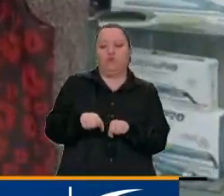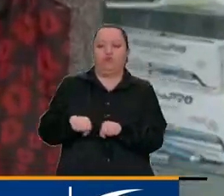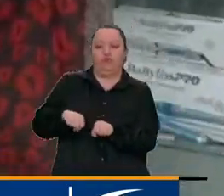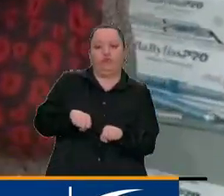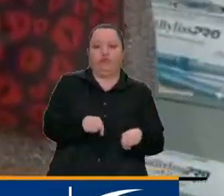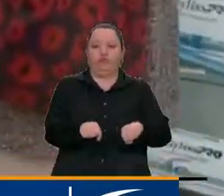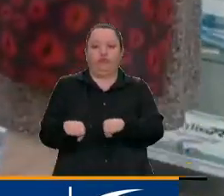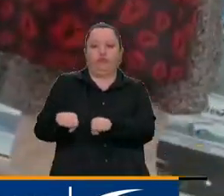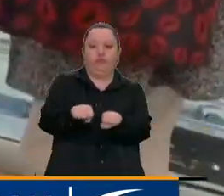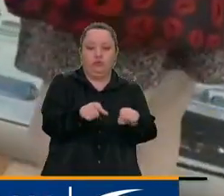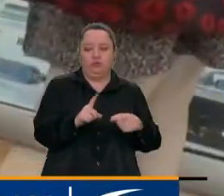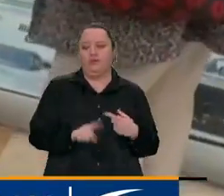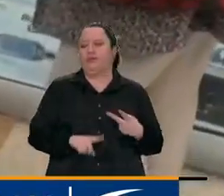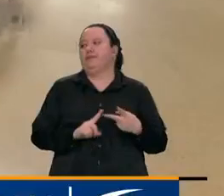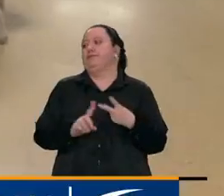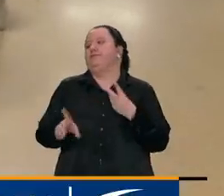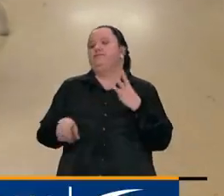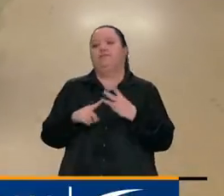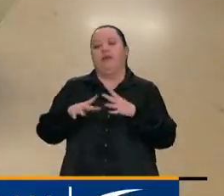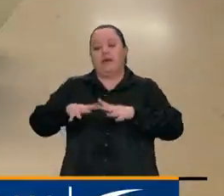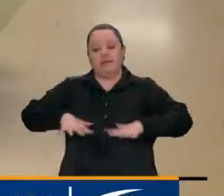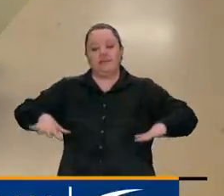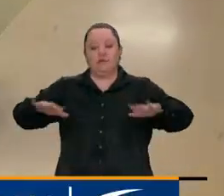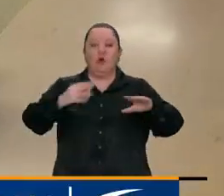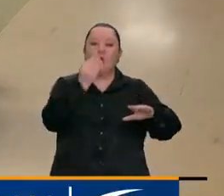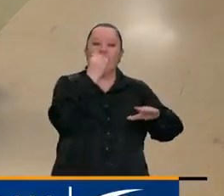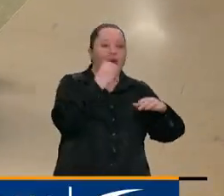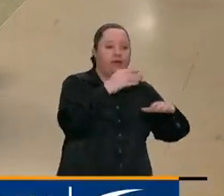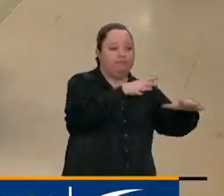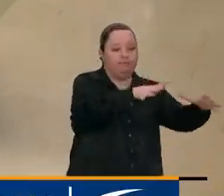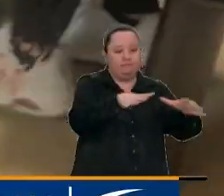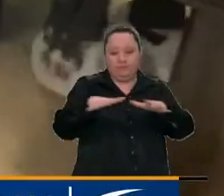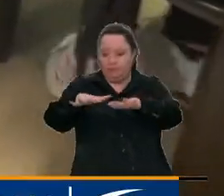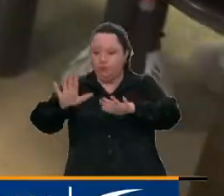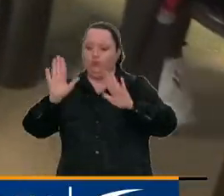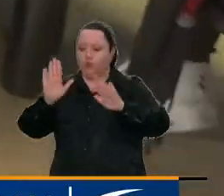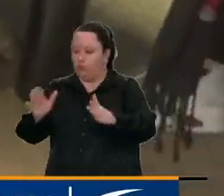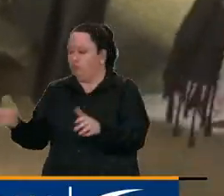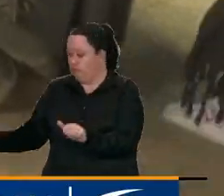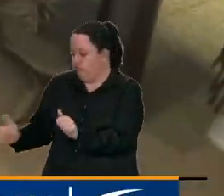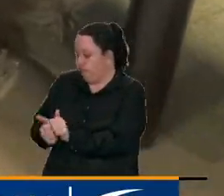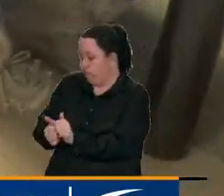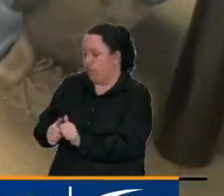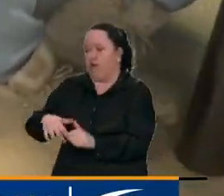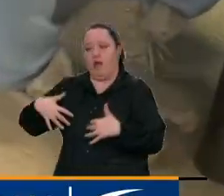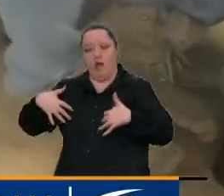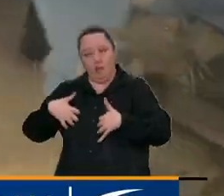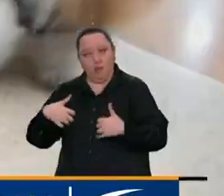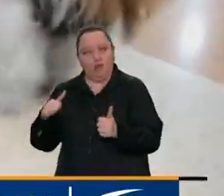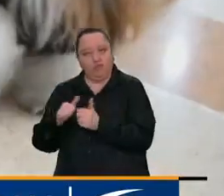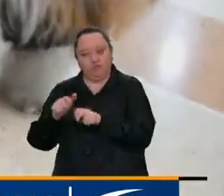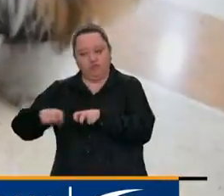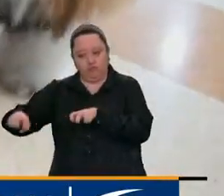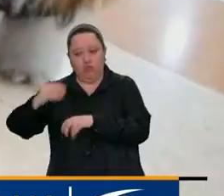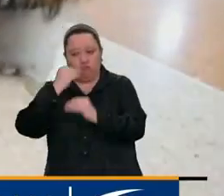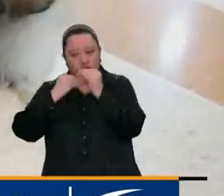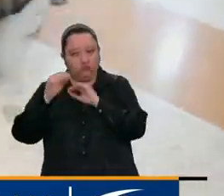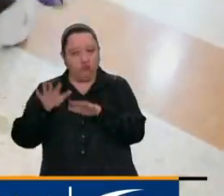por todo el centro comercial, espacios en las zonas de comida donde pudieran almorzar, cenar o desayunar con sus